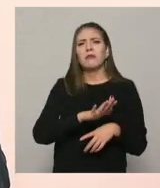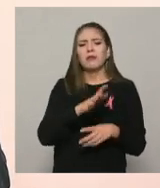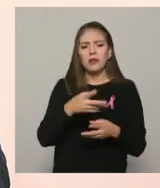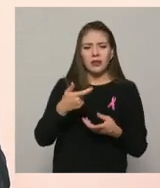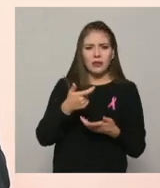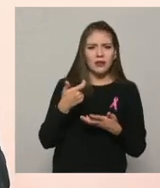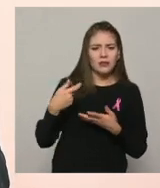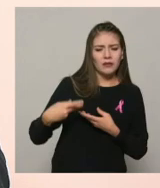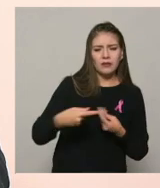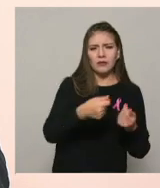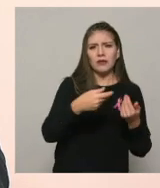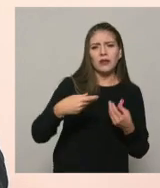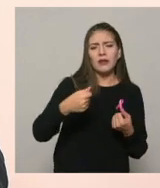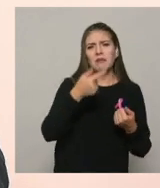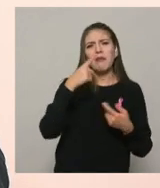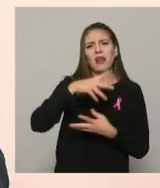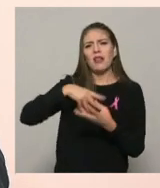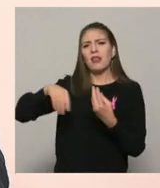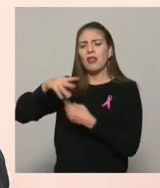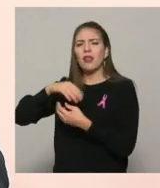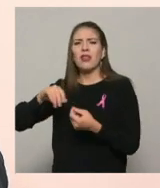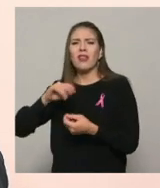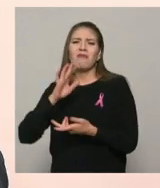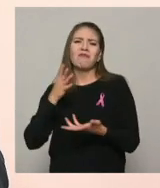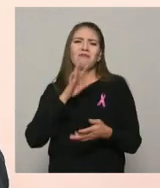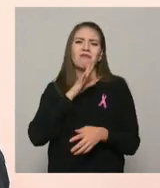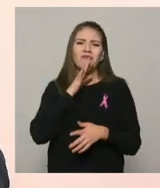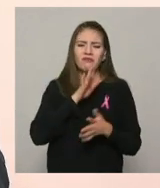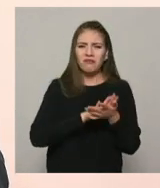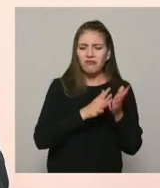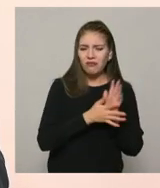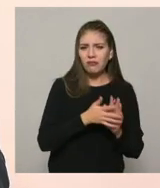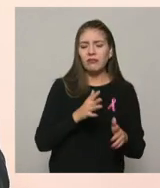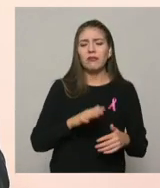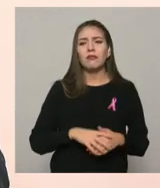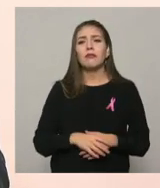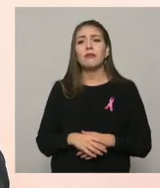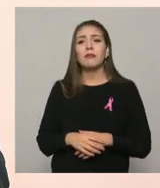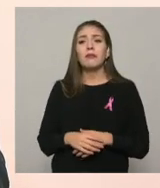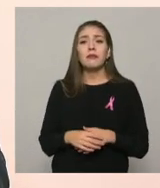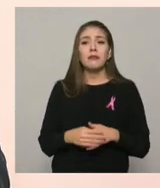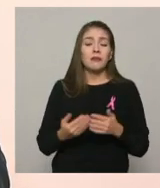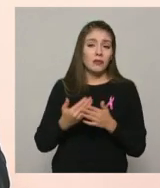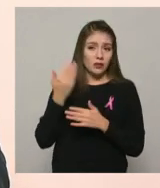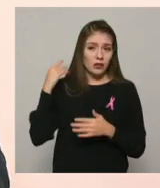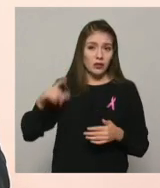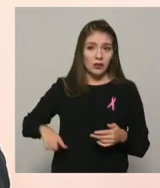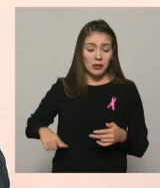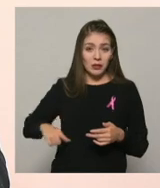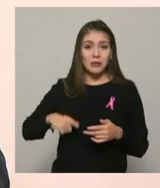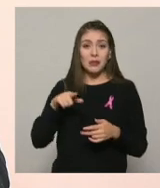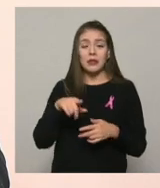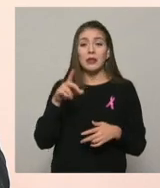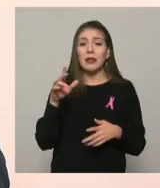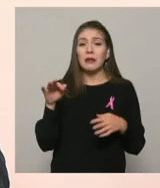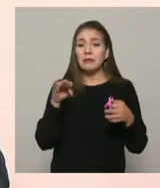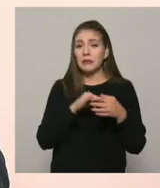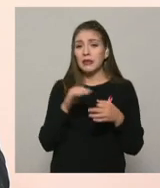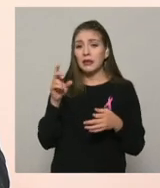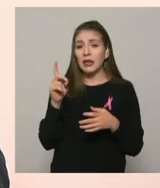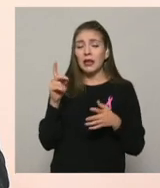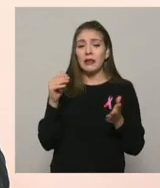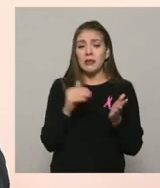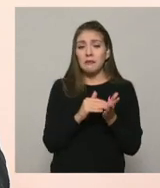fines. Pero con solo dar unas cifras, en el gobierno anterior se destinaron casi 30,000 millones de